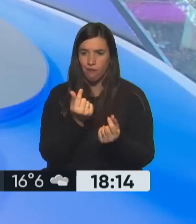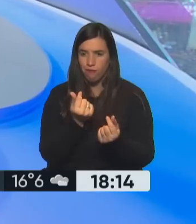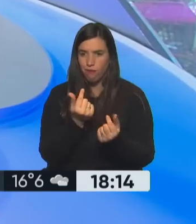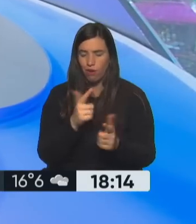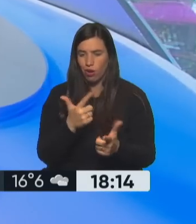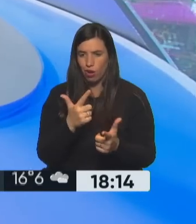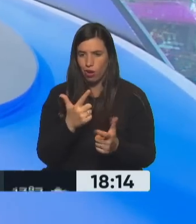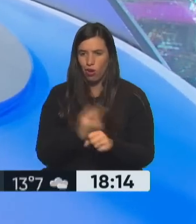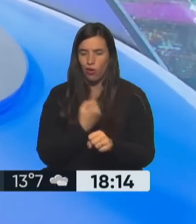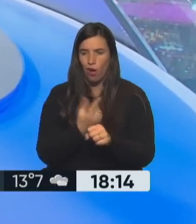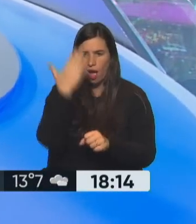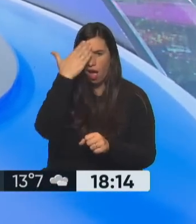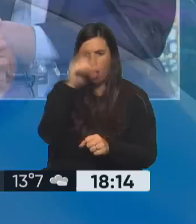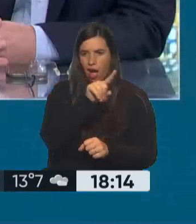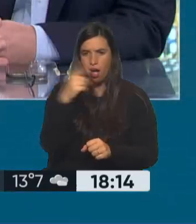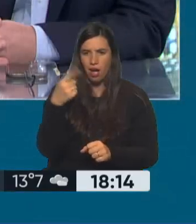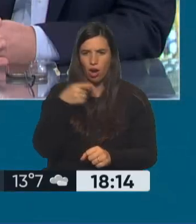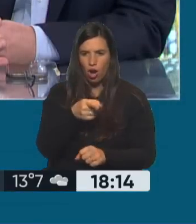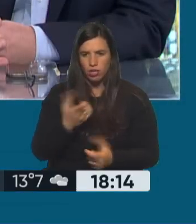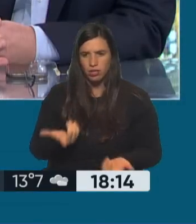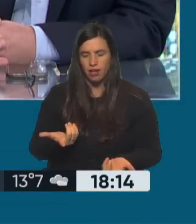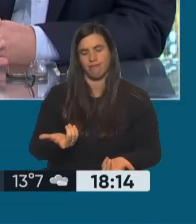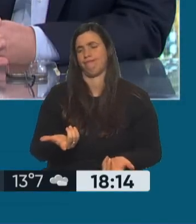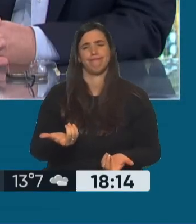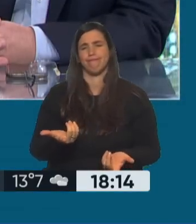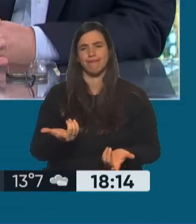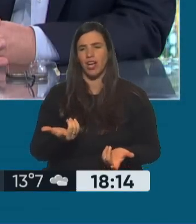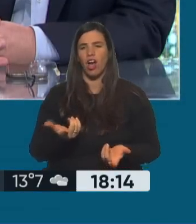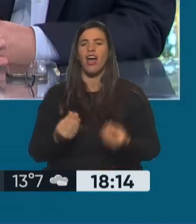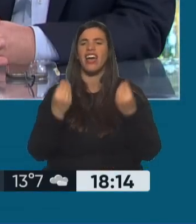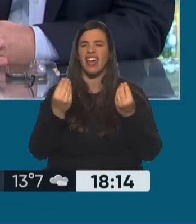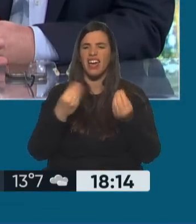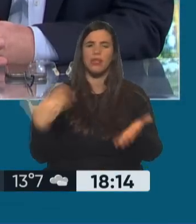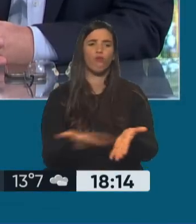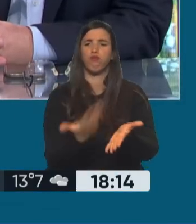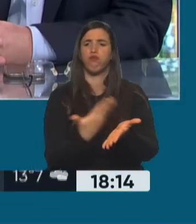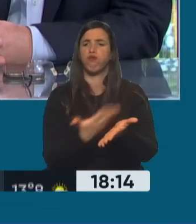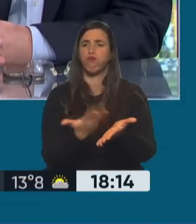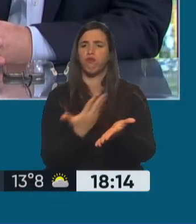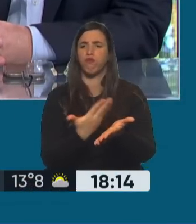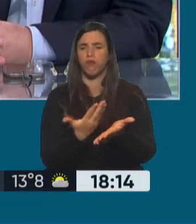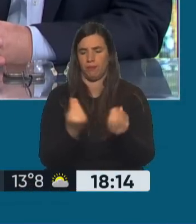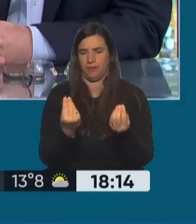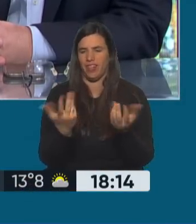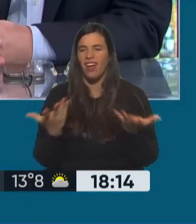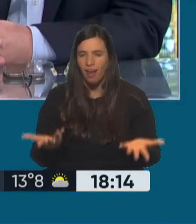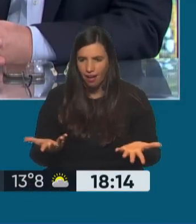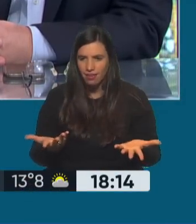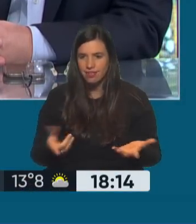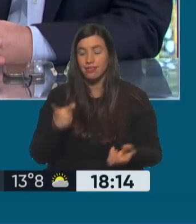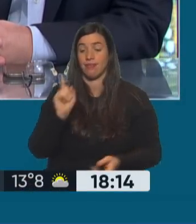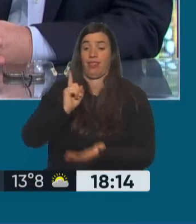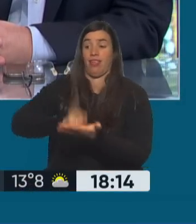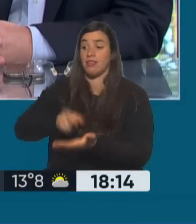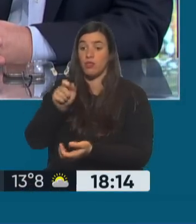menos son cuestionables. A ver. ¿Qué es descontrolada o indiscriminadamente? ¿Cuál es el Lo que límite? deciden los jueces. ¿Cuál es Claro. el piso, cuál es el techo? Claro,